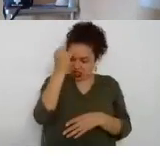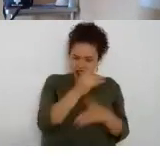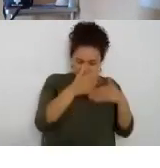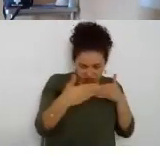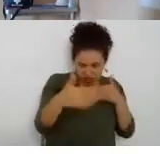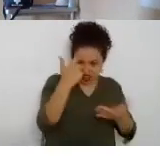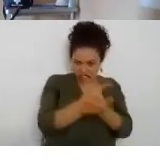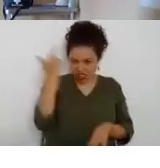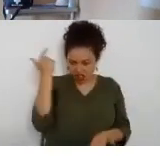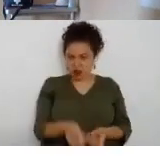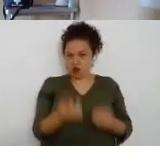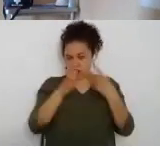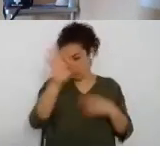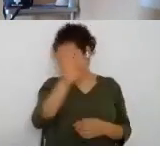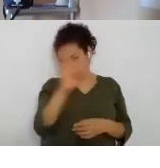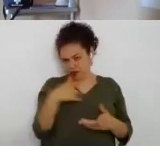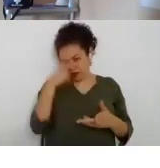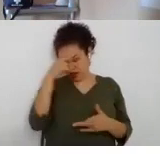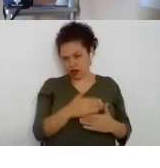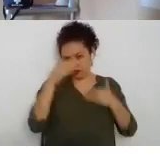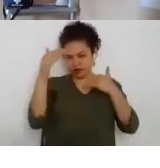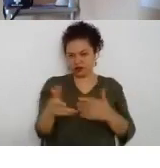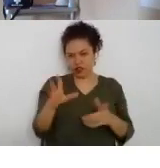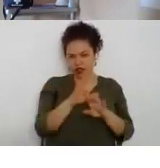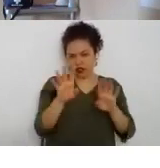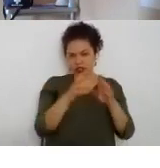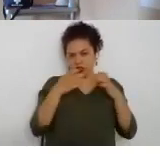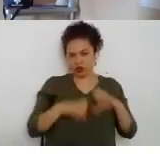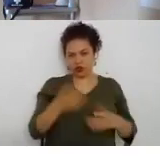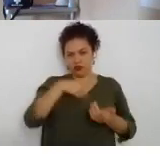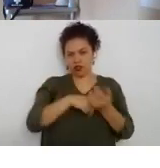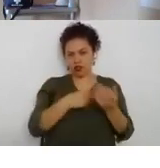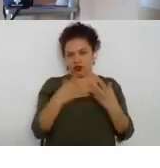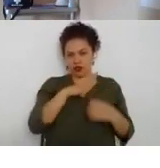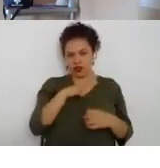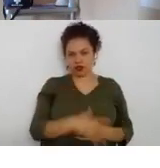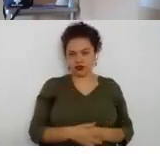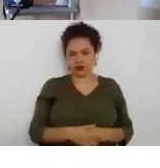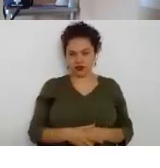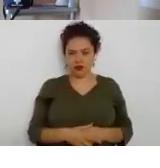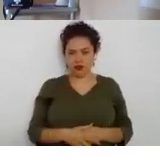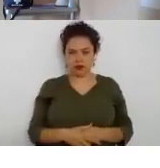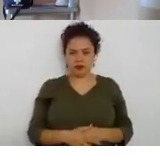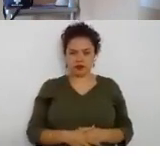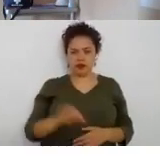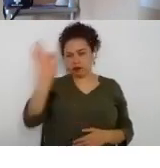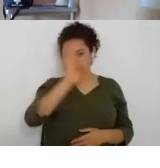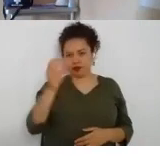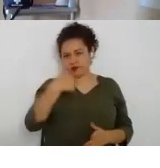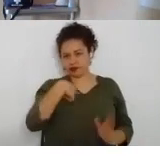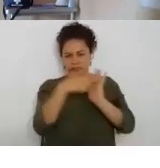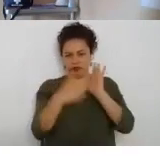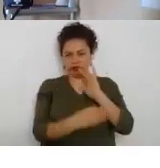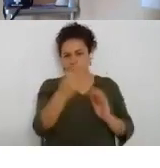qué porcentaje abarca la quemadura dentro del cuerpo. ¿Ok? A lo mejor si no recuerdo esta regla de los 9